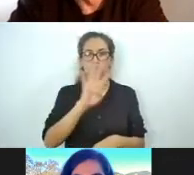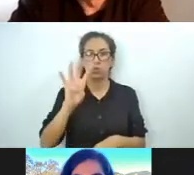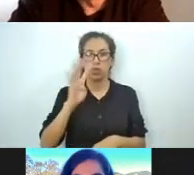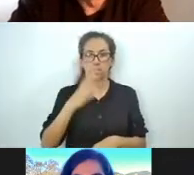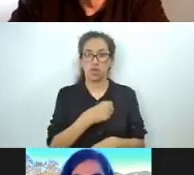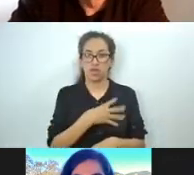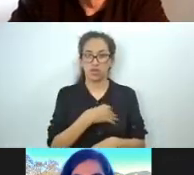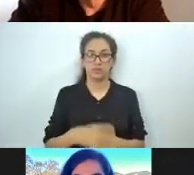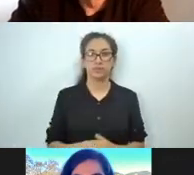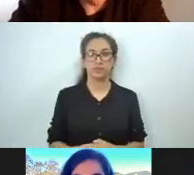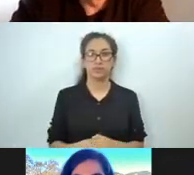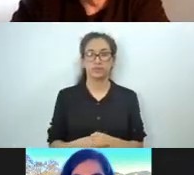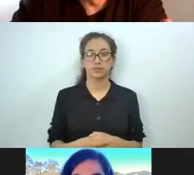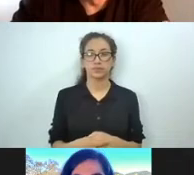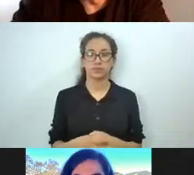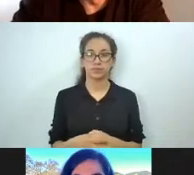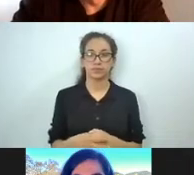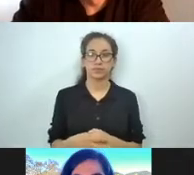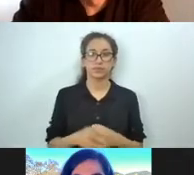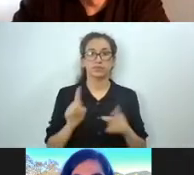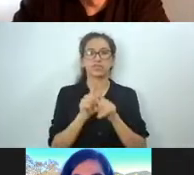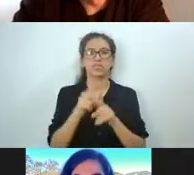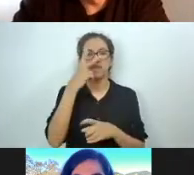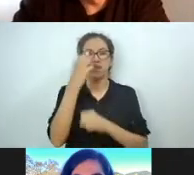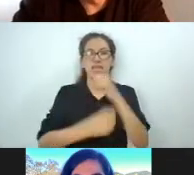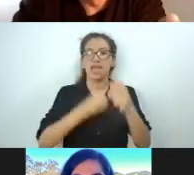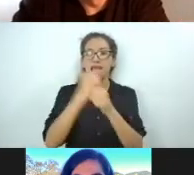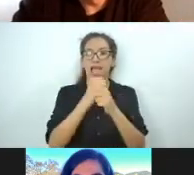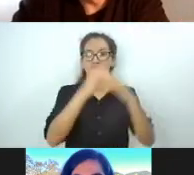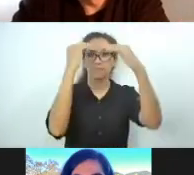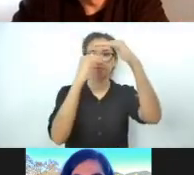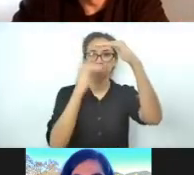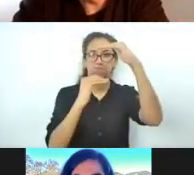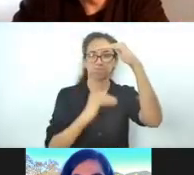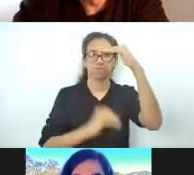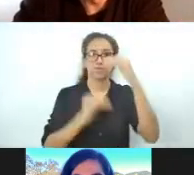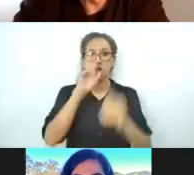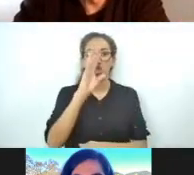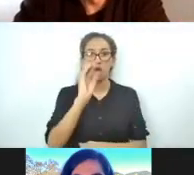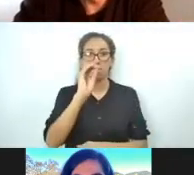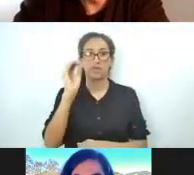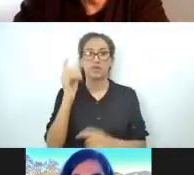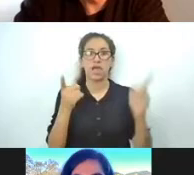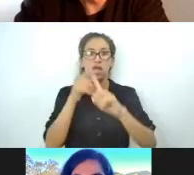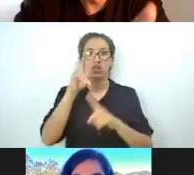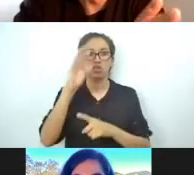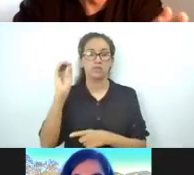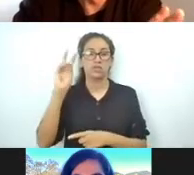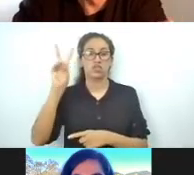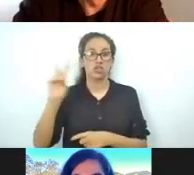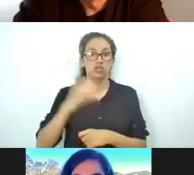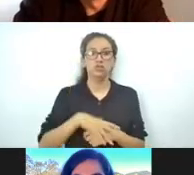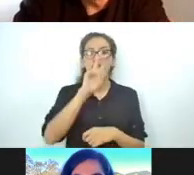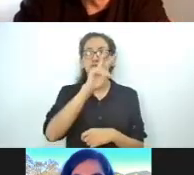años, ¿no? Y lo vemos por años, 2000 a 2002, 2004 a 2006, ¿no? Cada uno con